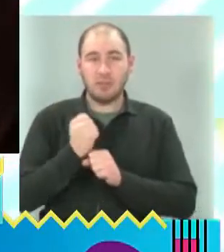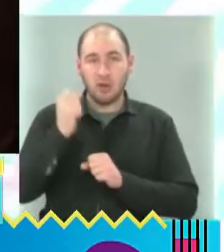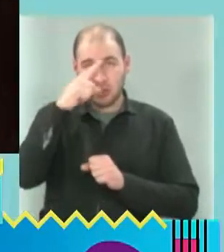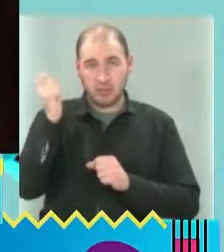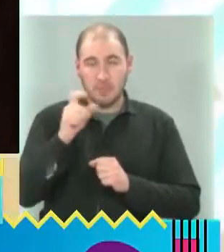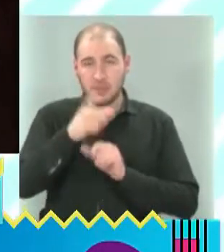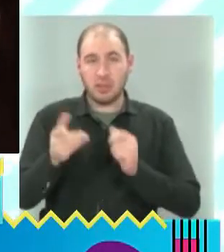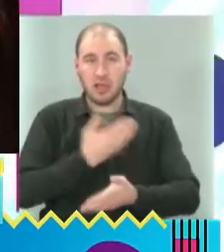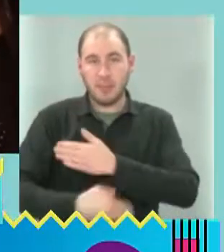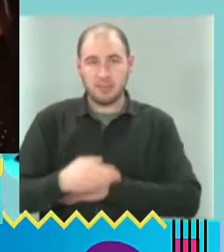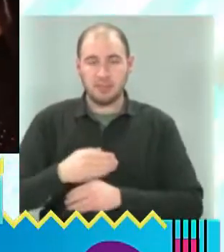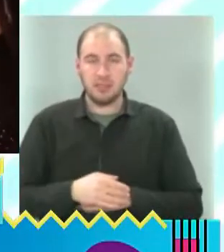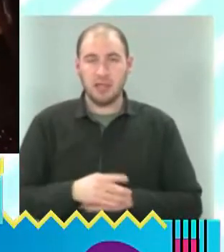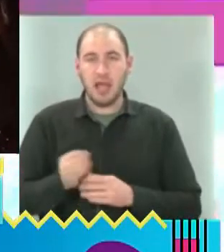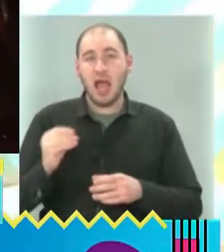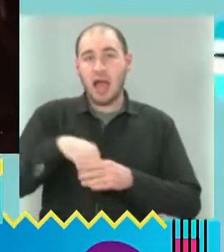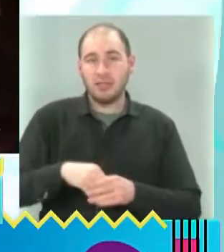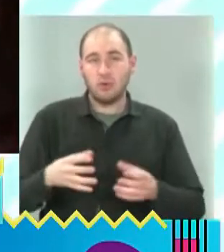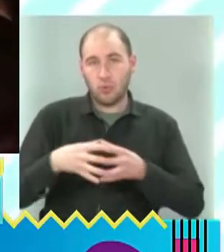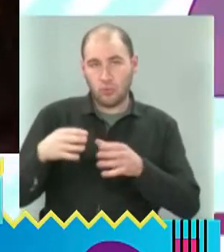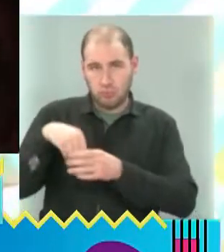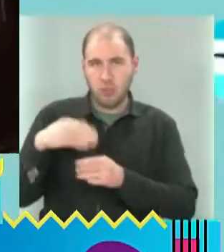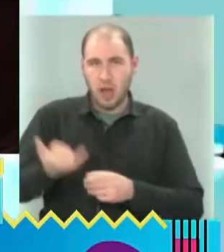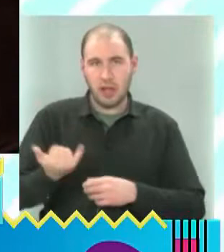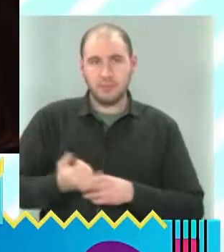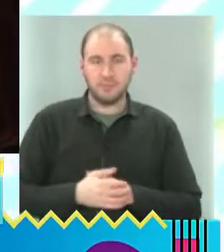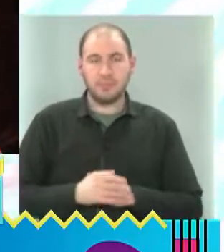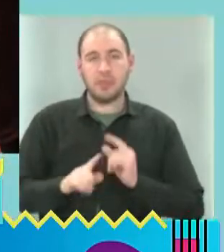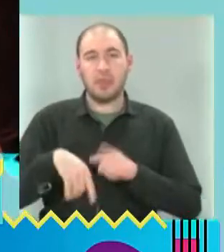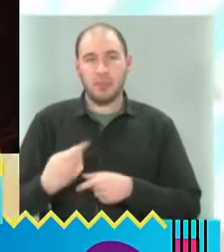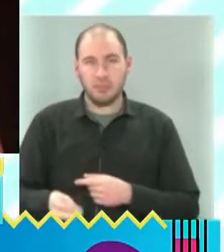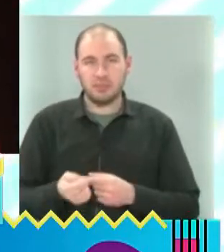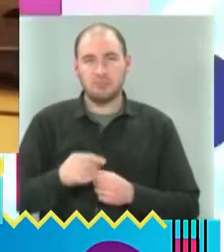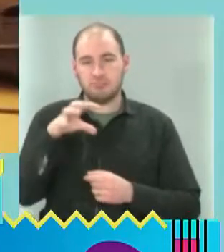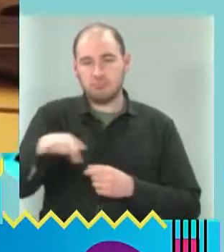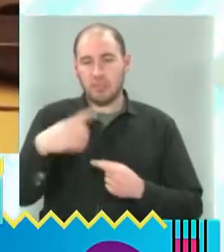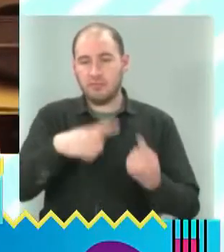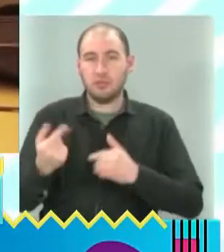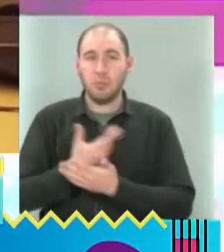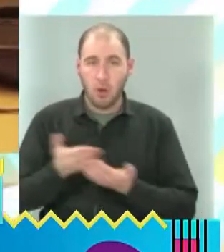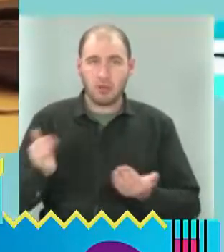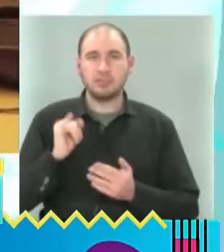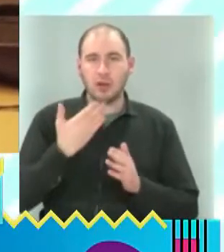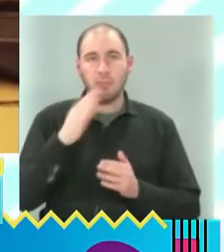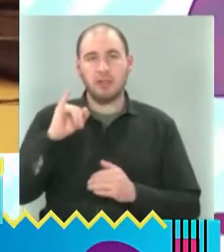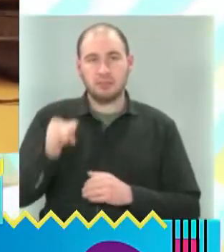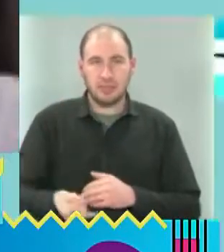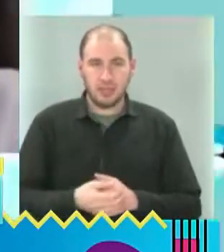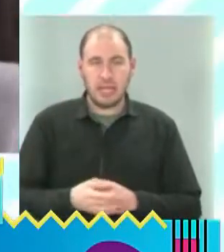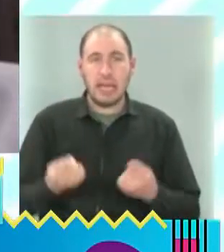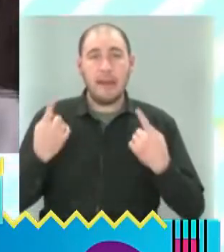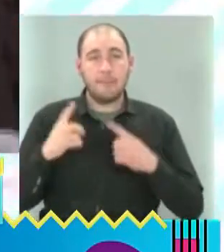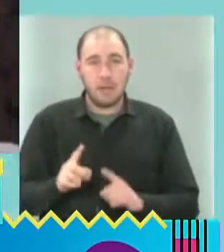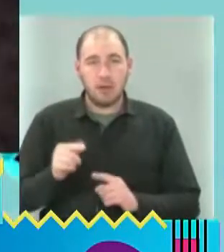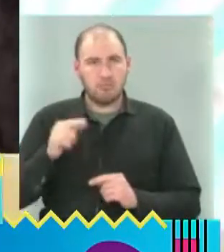tenemos personas con discapacidad que forman parte del equipo, después en diversos ámbitos públicos sí se cumple. Lo que sí